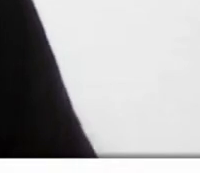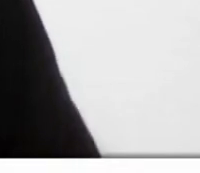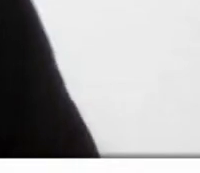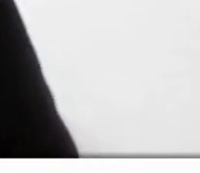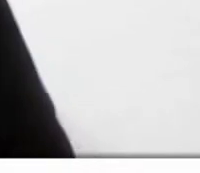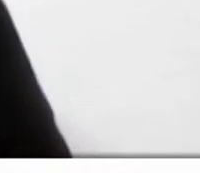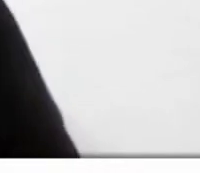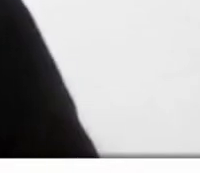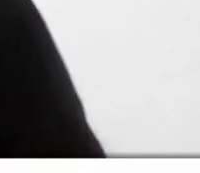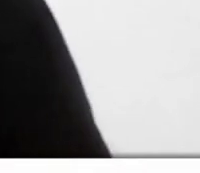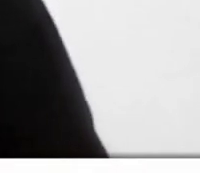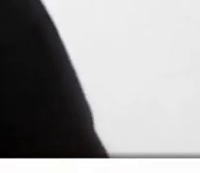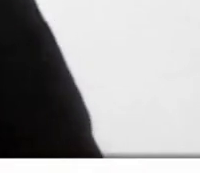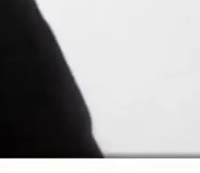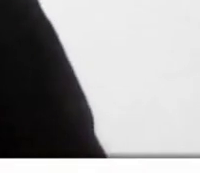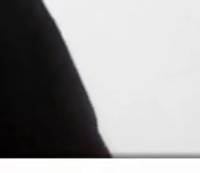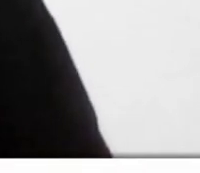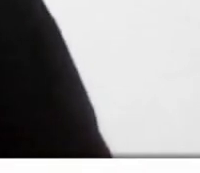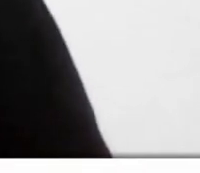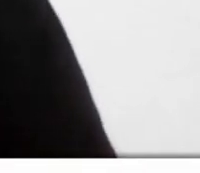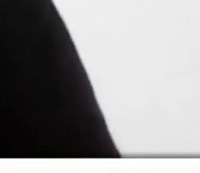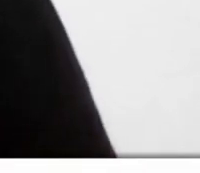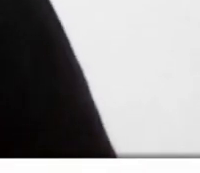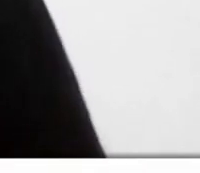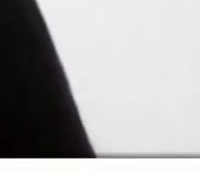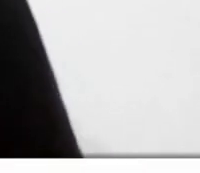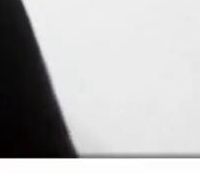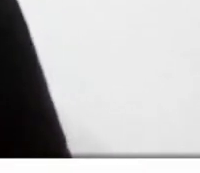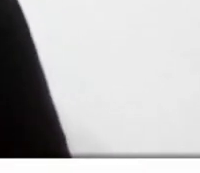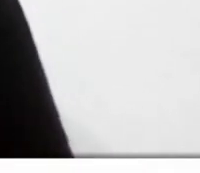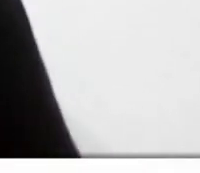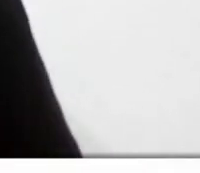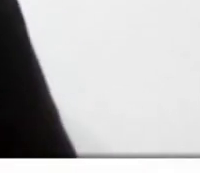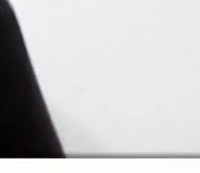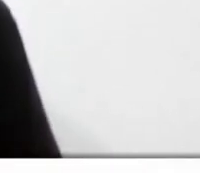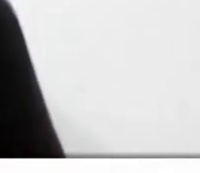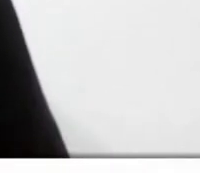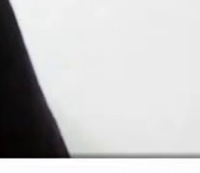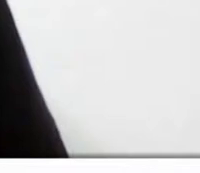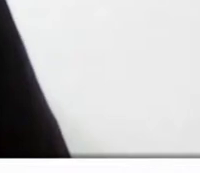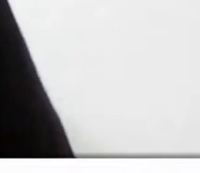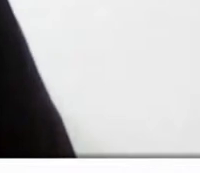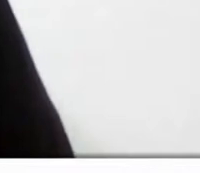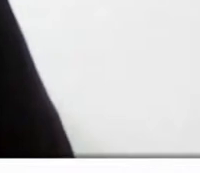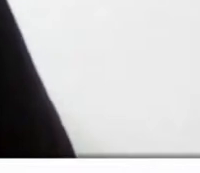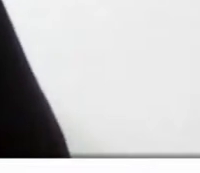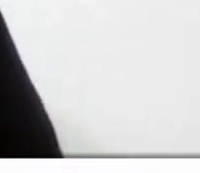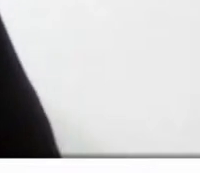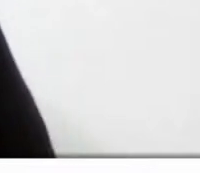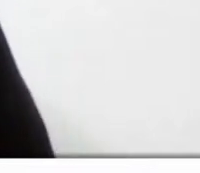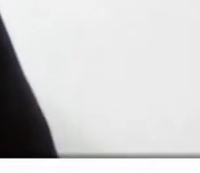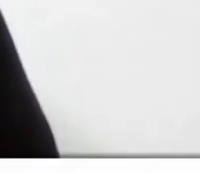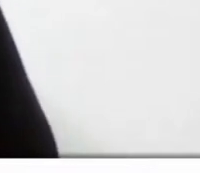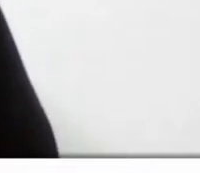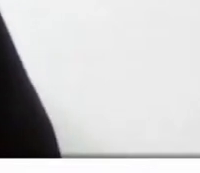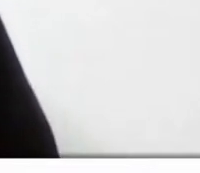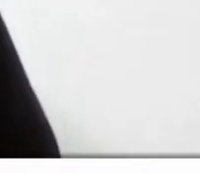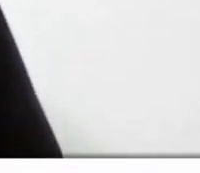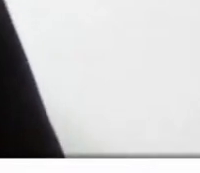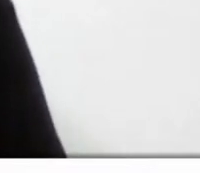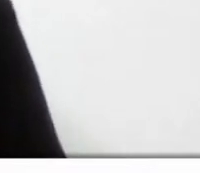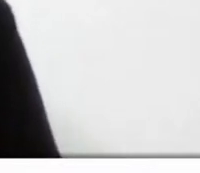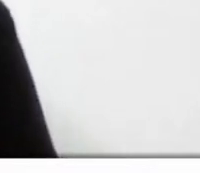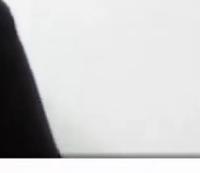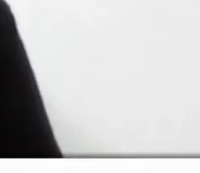Porque evidentemente había una urgencia de llevarse los Pumas de Empalme Villa Constitución, de la zona rural, al centro de la ciudad de Villa